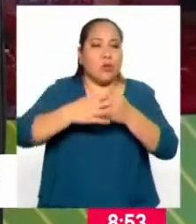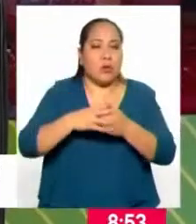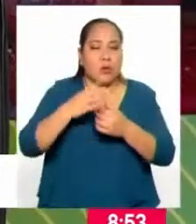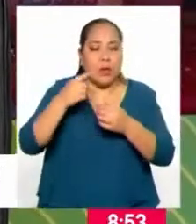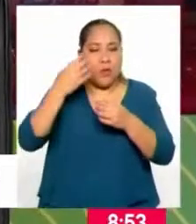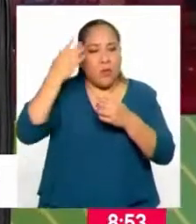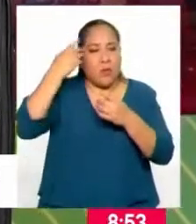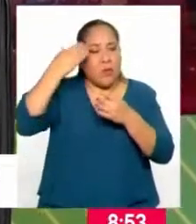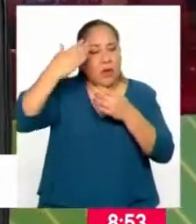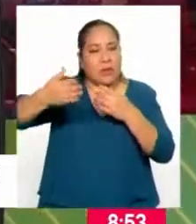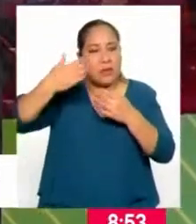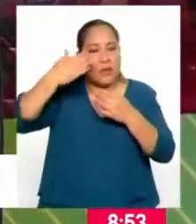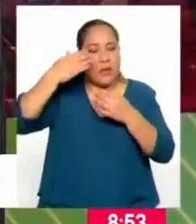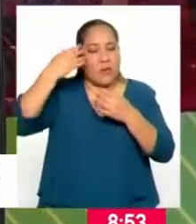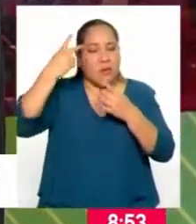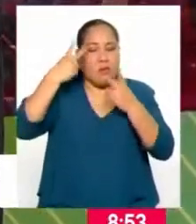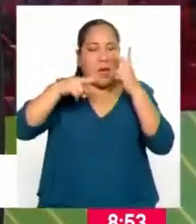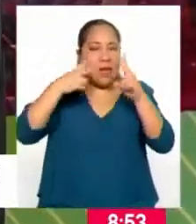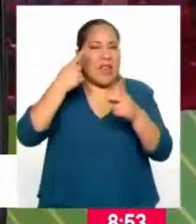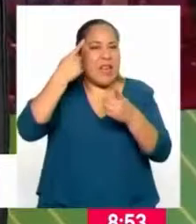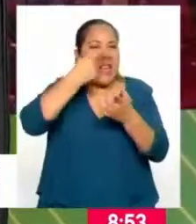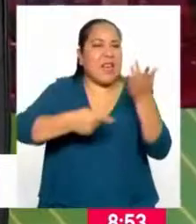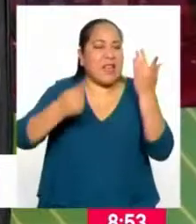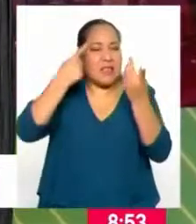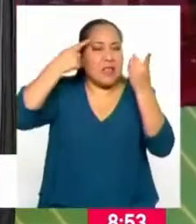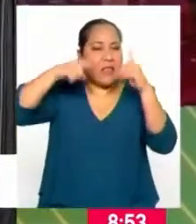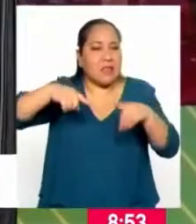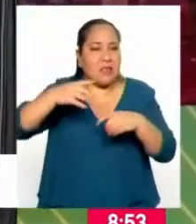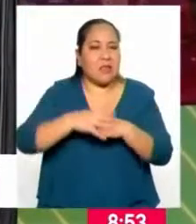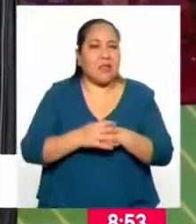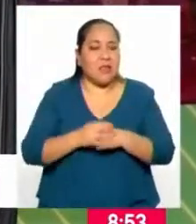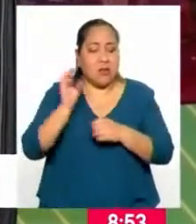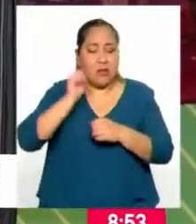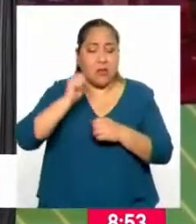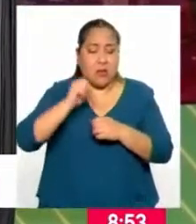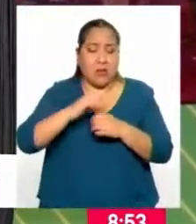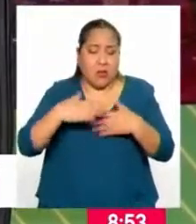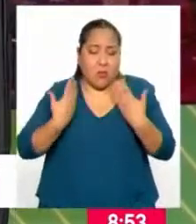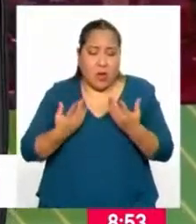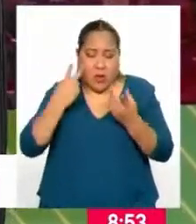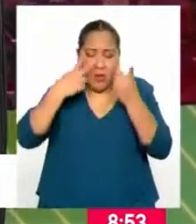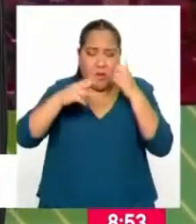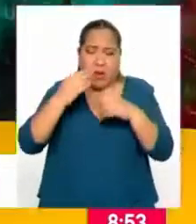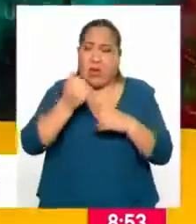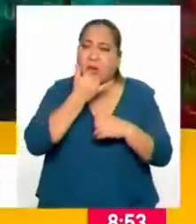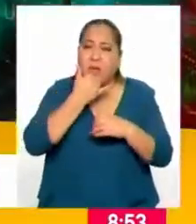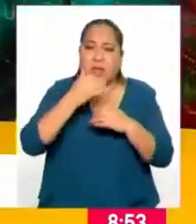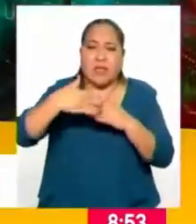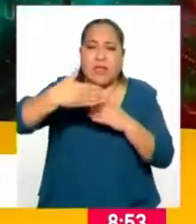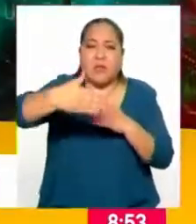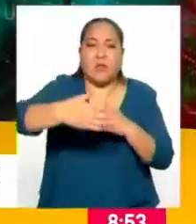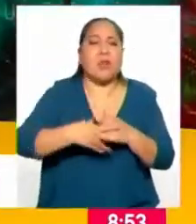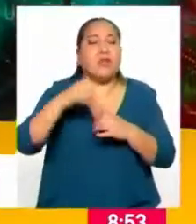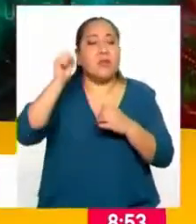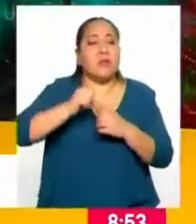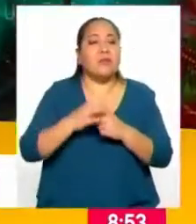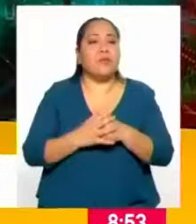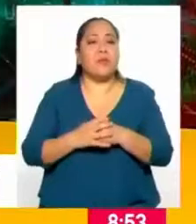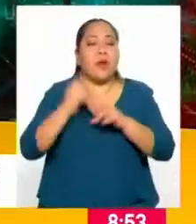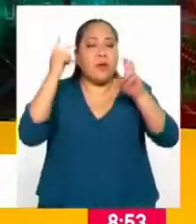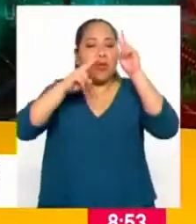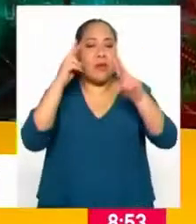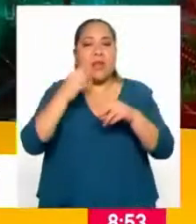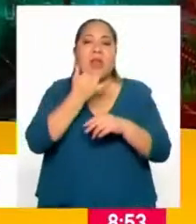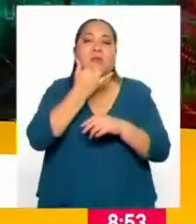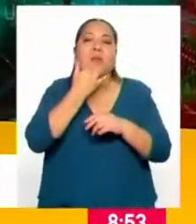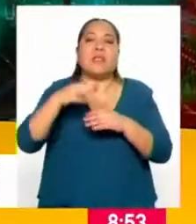decide en el fondo, y entonces es una alternativa perfectamente viable. De acuerdo. Por un lado, entonces estaremos al pendiente de lo que suceda